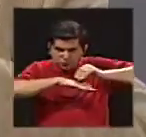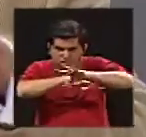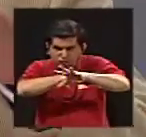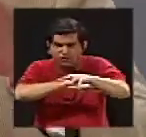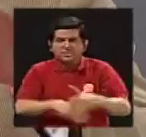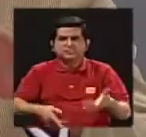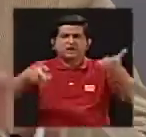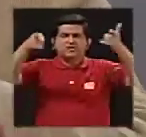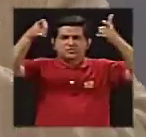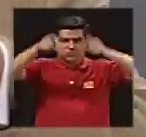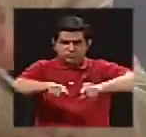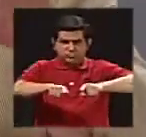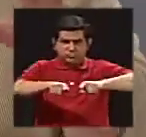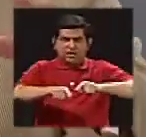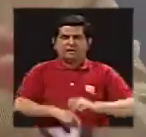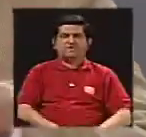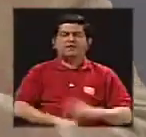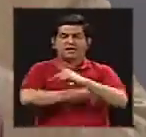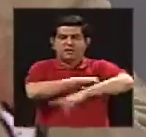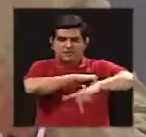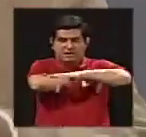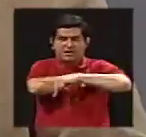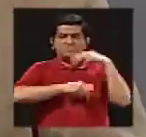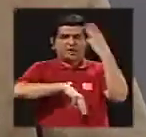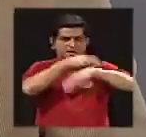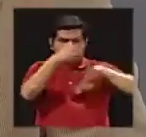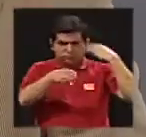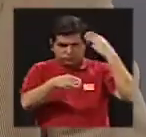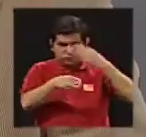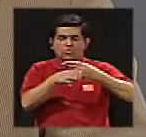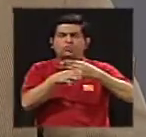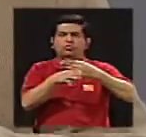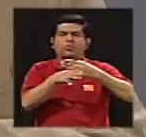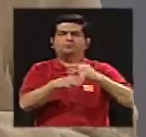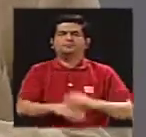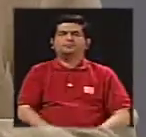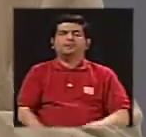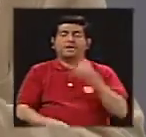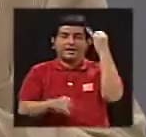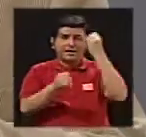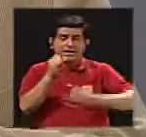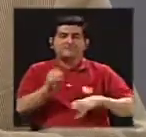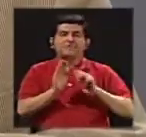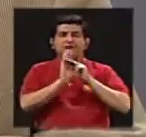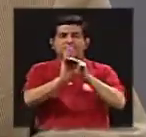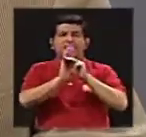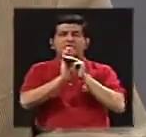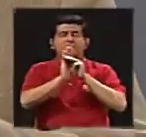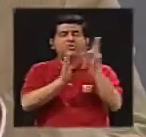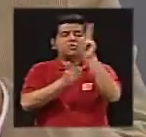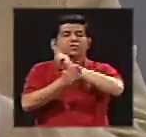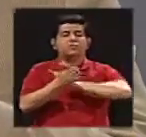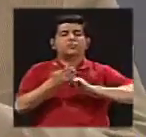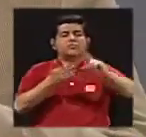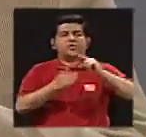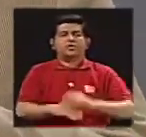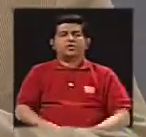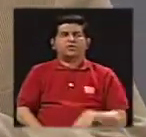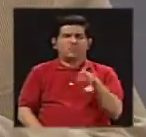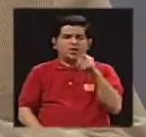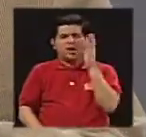lo que estaba ocurriendo en en el país y en el mundo e y termina saliendo un modelo de de universidad muy